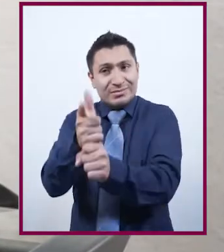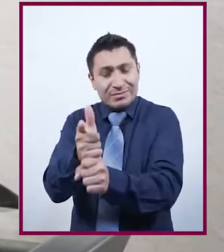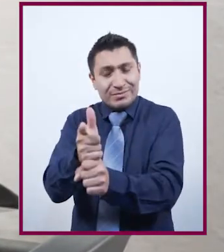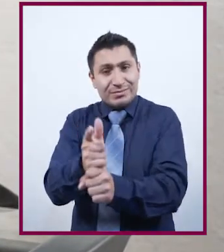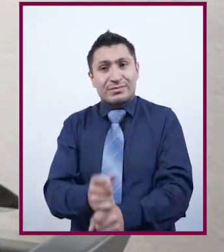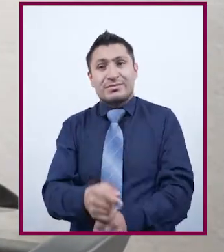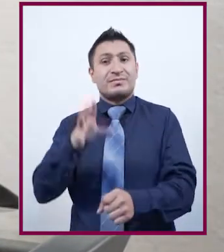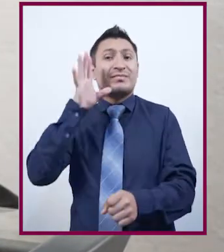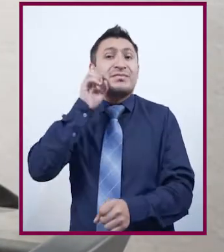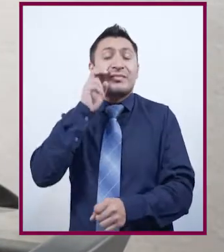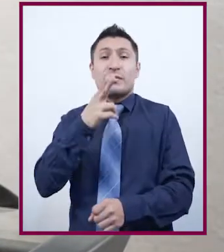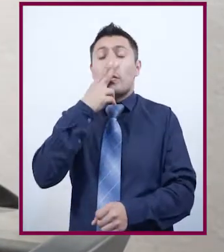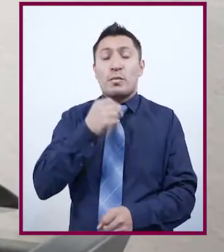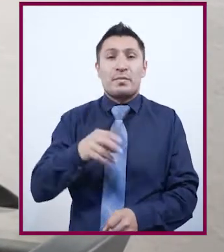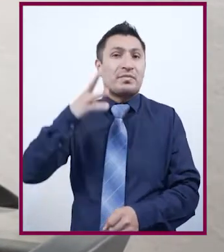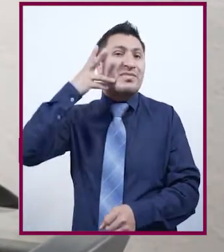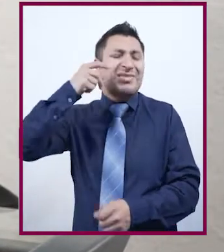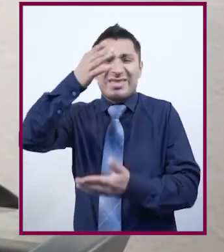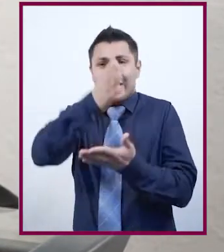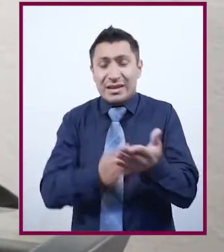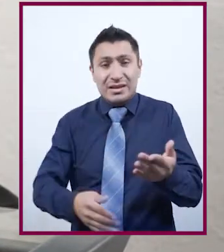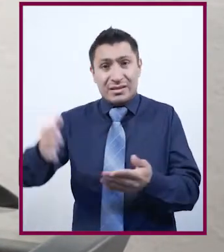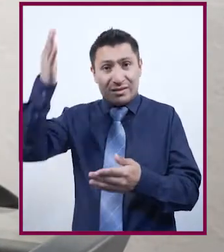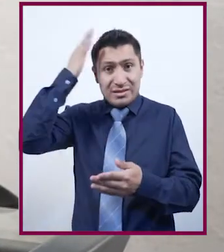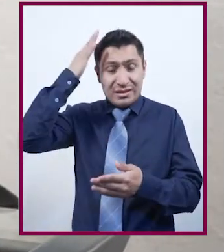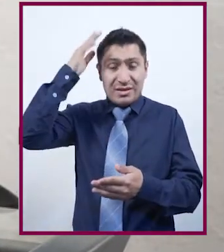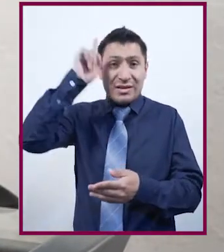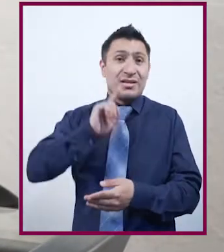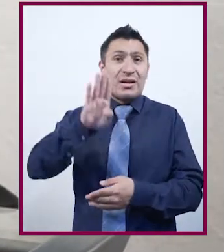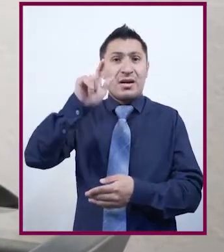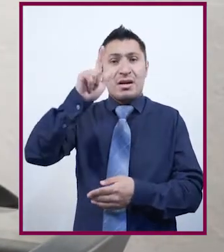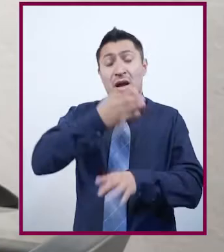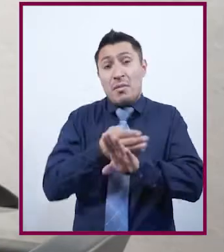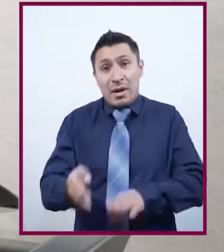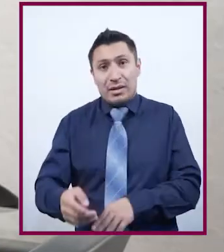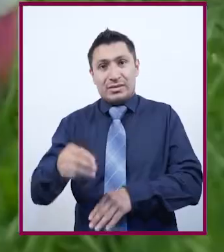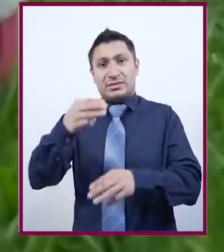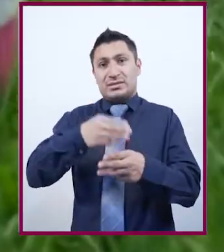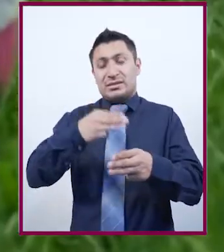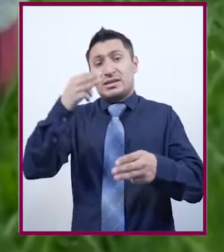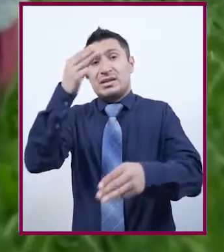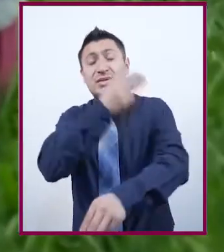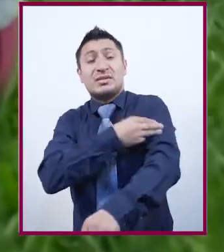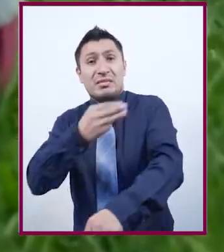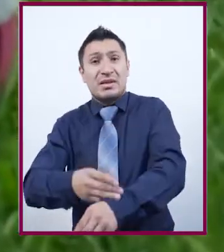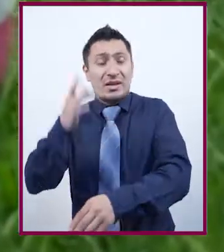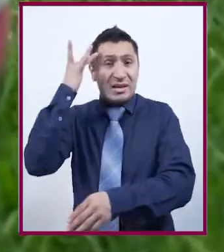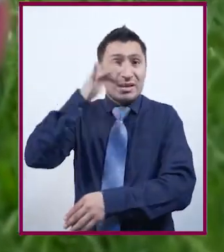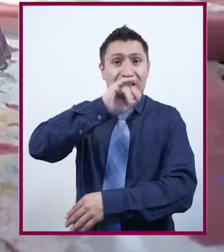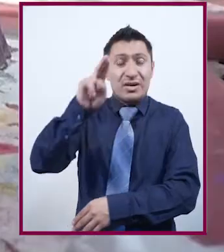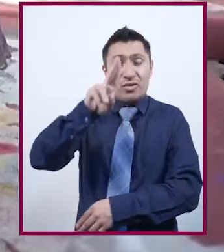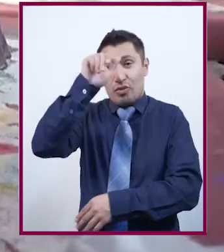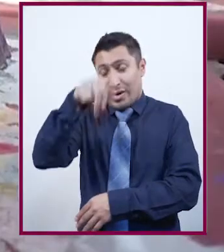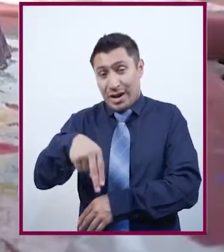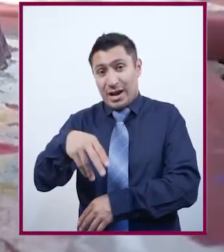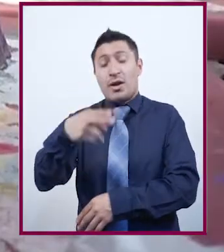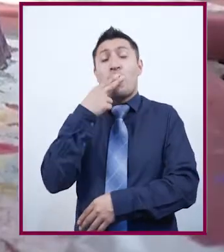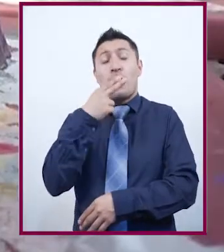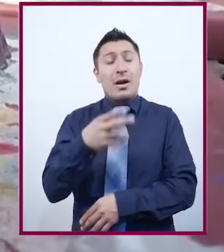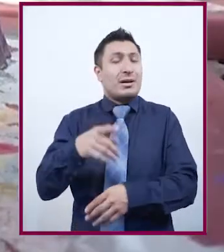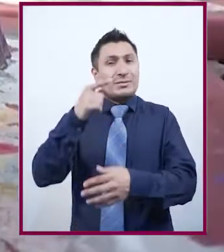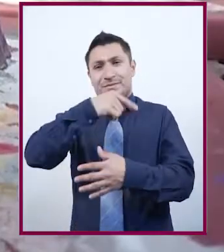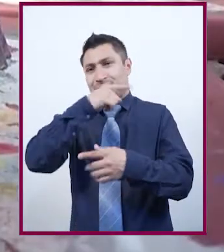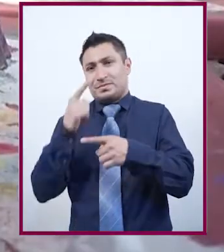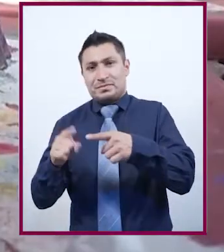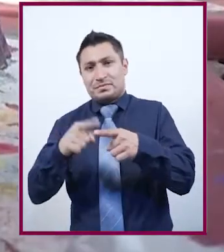hay, naranja dulce, limón partido, Doña Blanca y los maderos de San Juan. Utilizaban barro, trapos y palos de